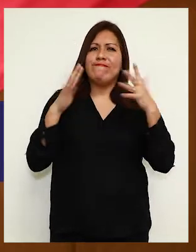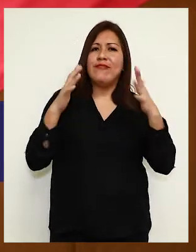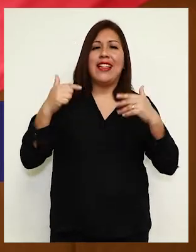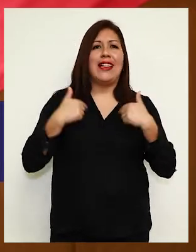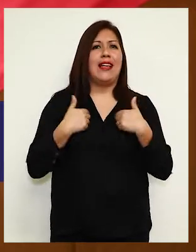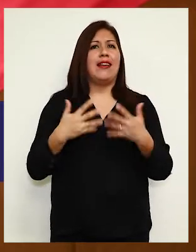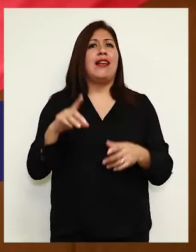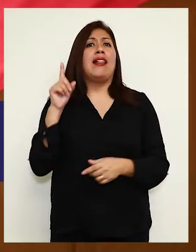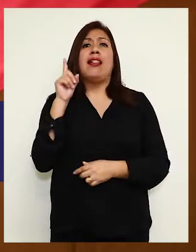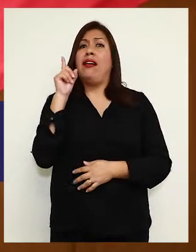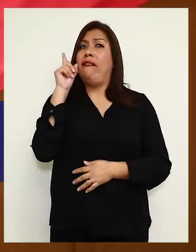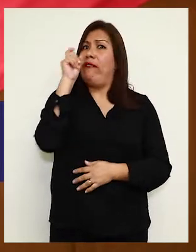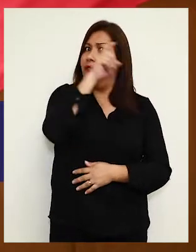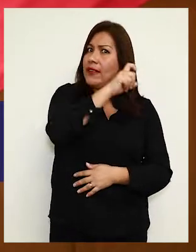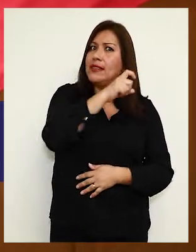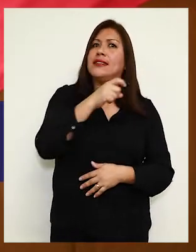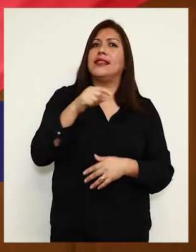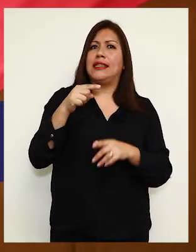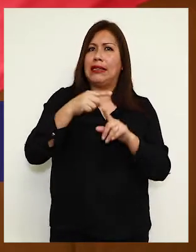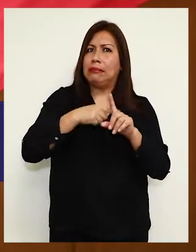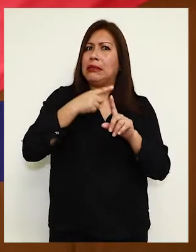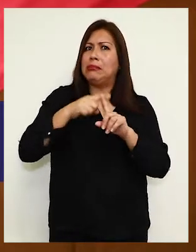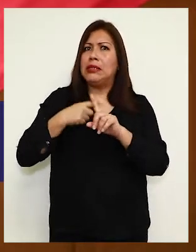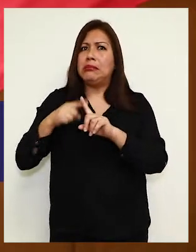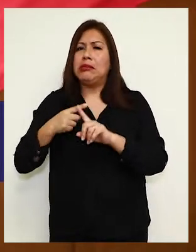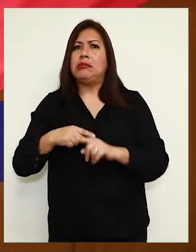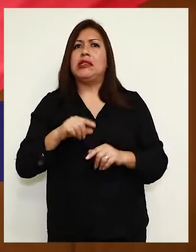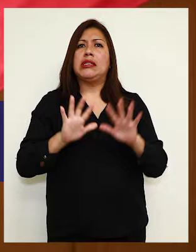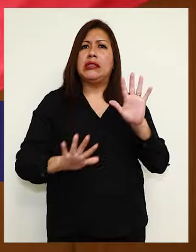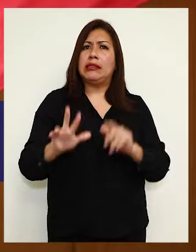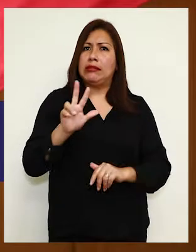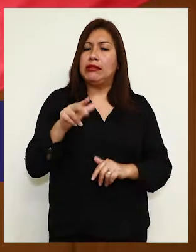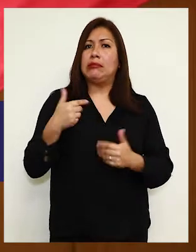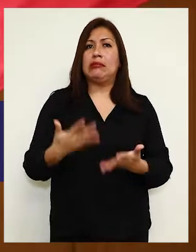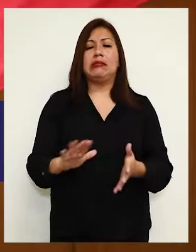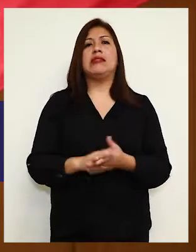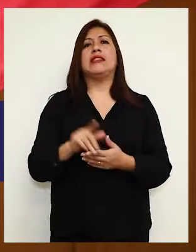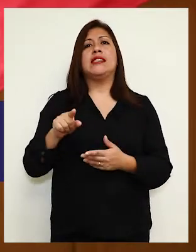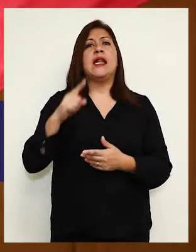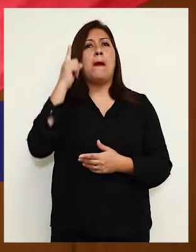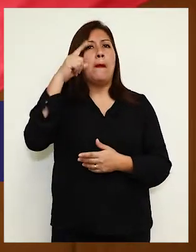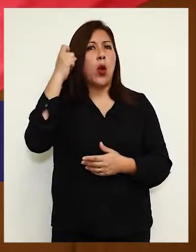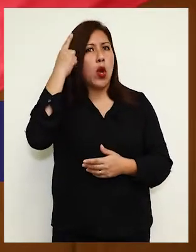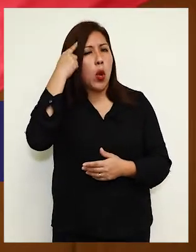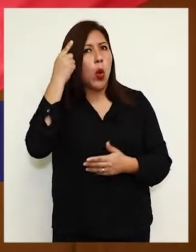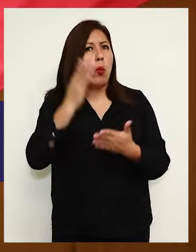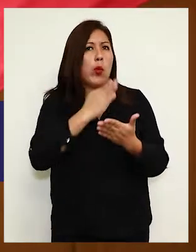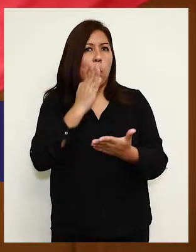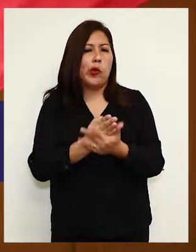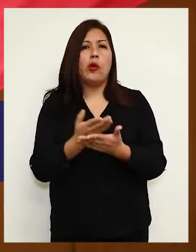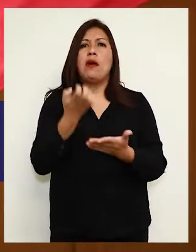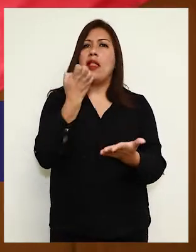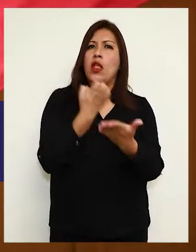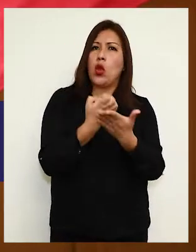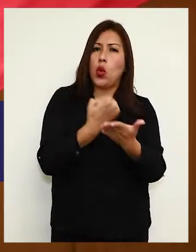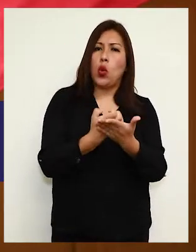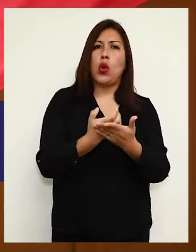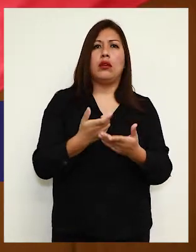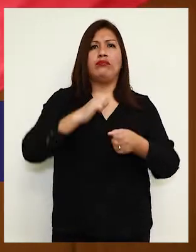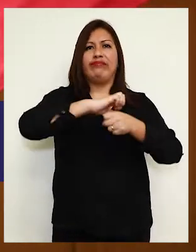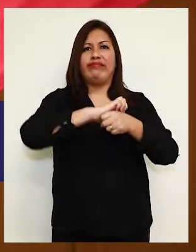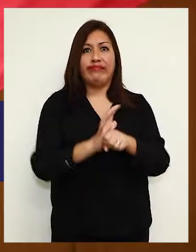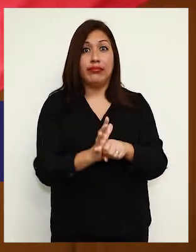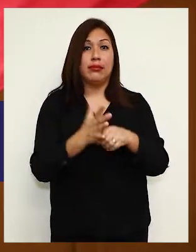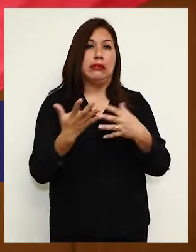pero también 13 muy difíciles meses. No solamente la crisis política que vive el país, la crisis económica,